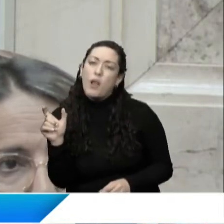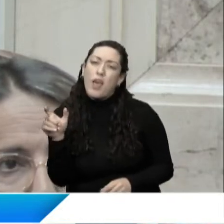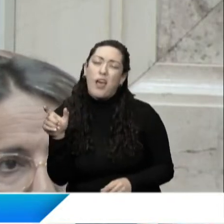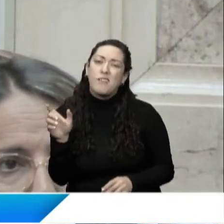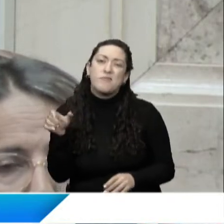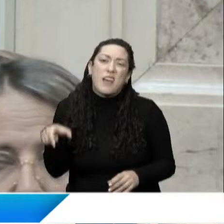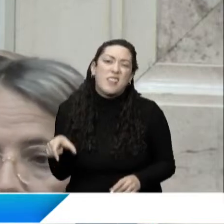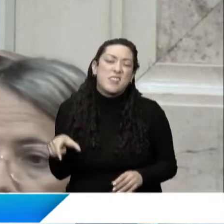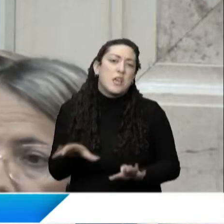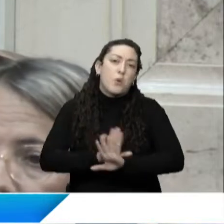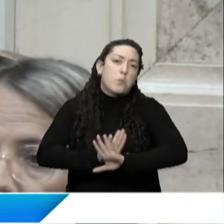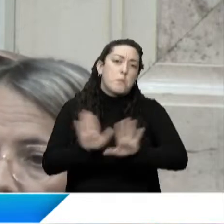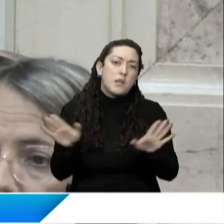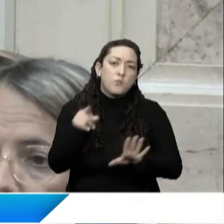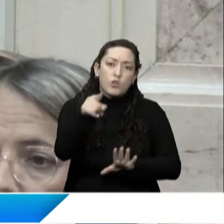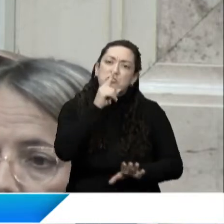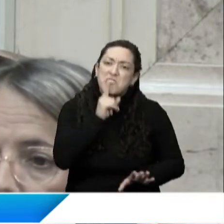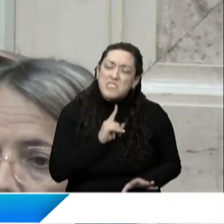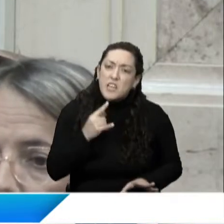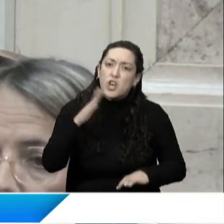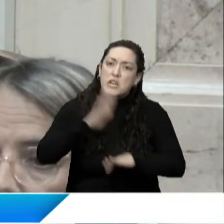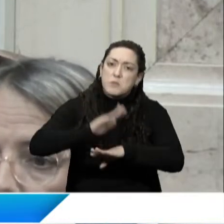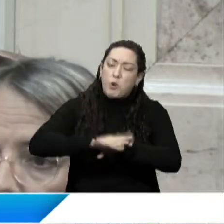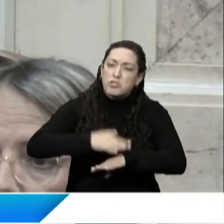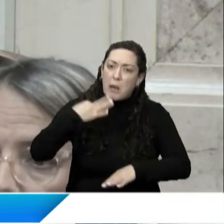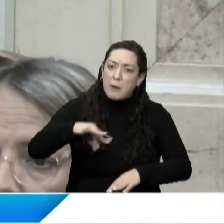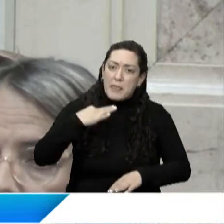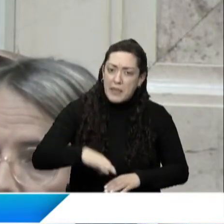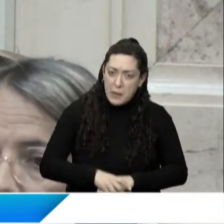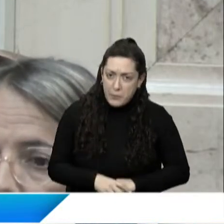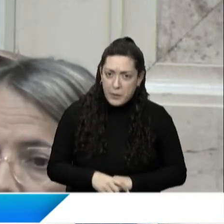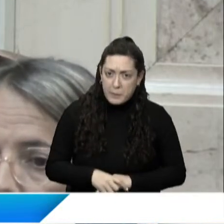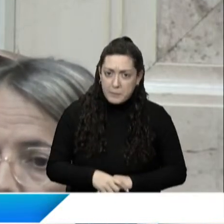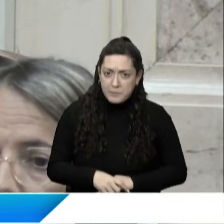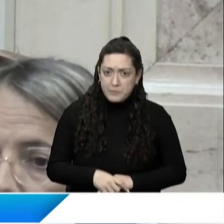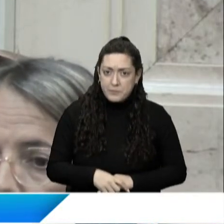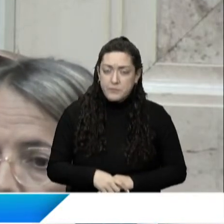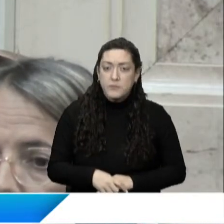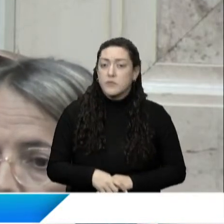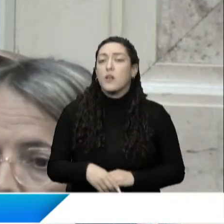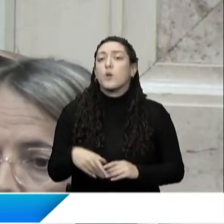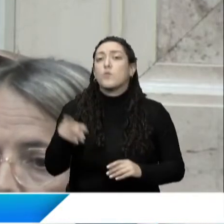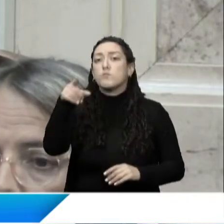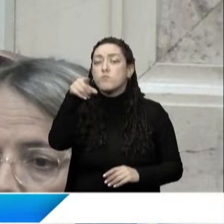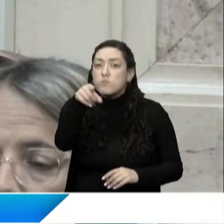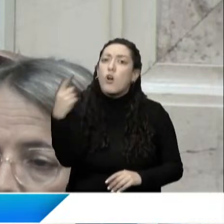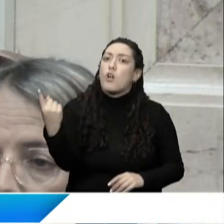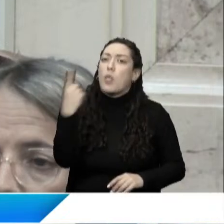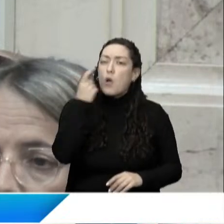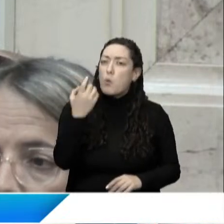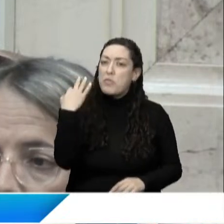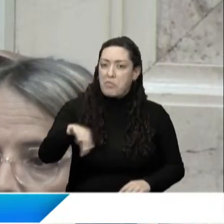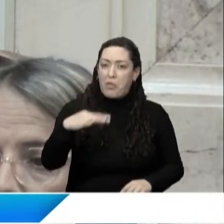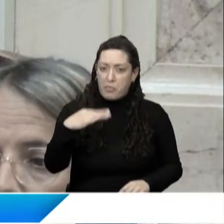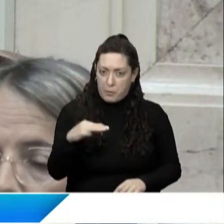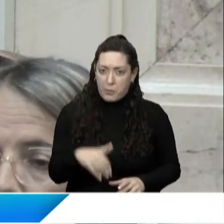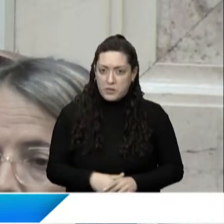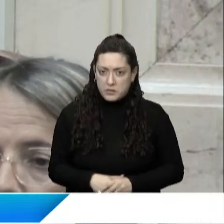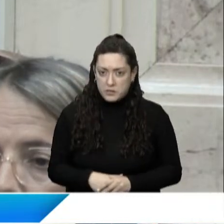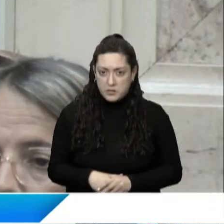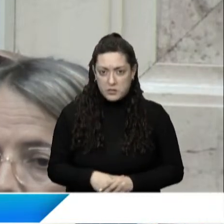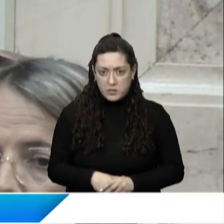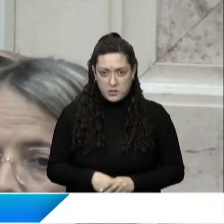mucho más serio y responsable, mucho más sustantivo en cuanto a darse cuenta de que